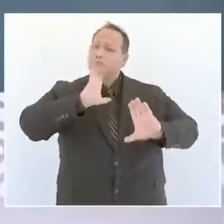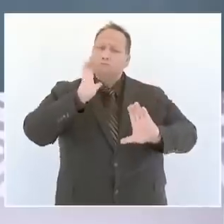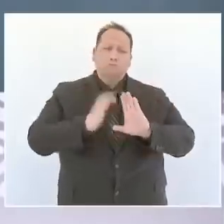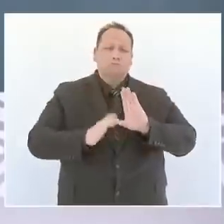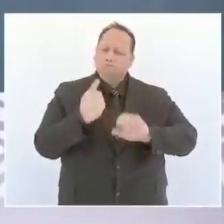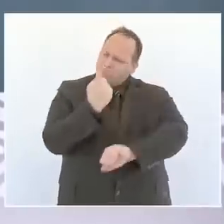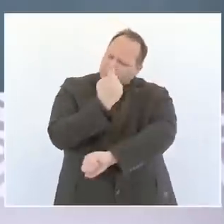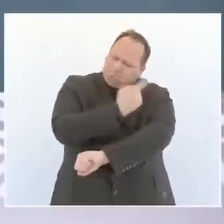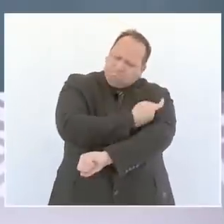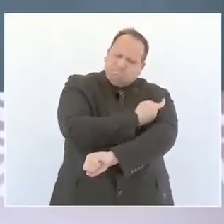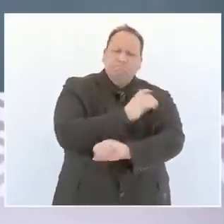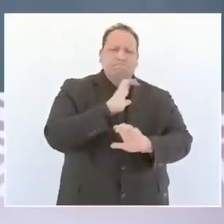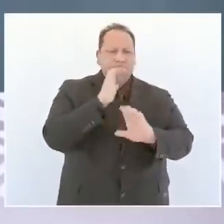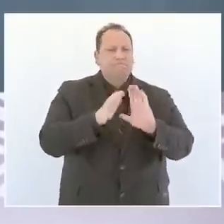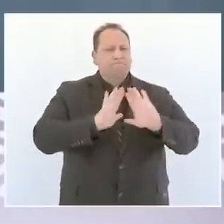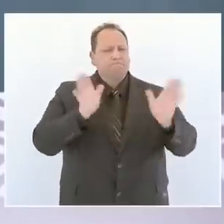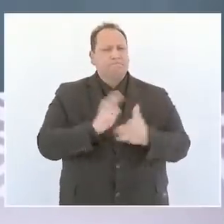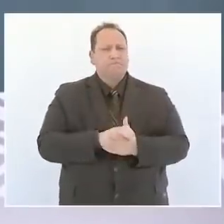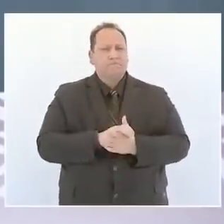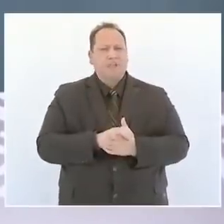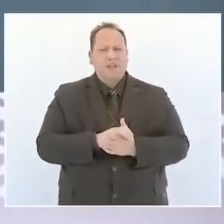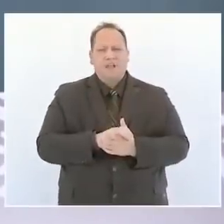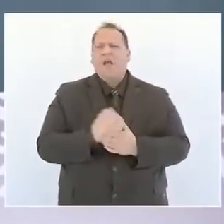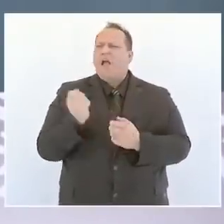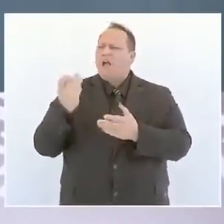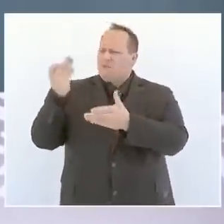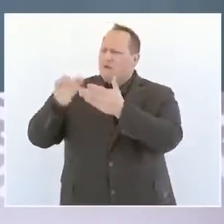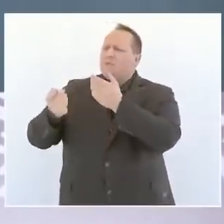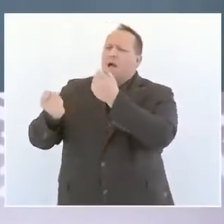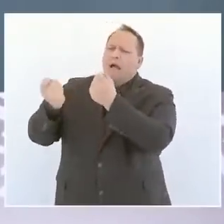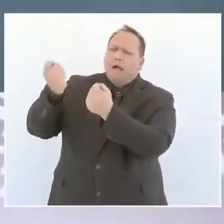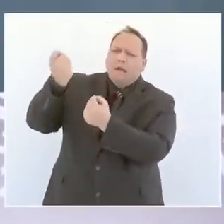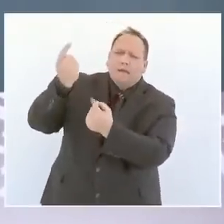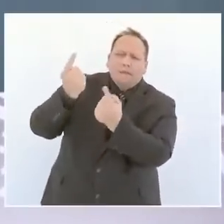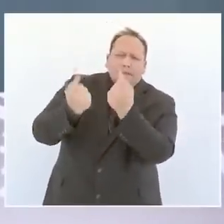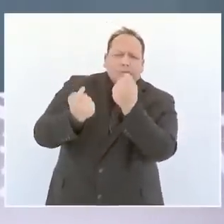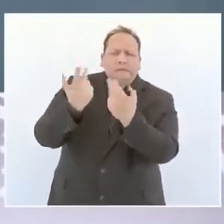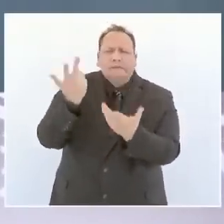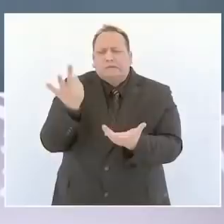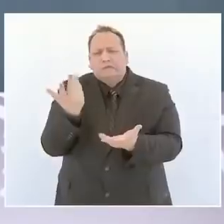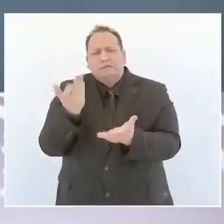terminó de vacunar. Quedan algunos remisos